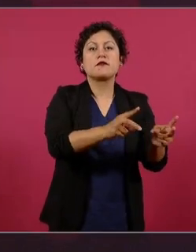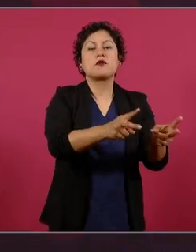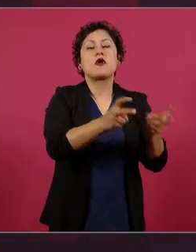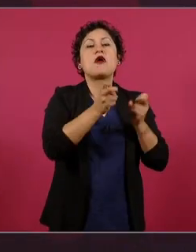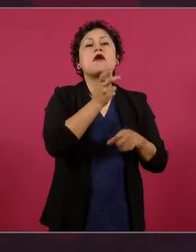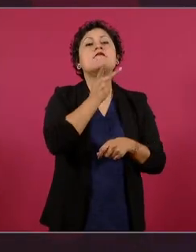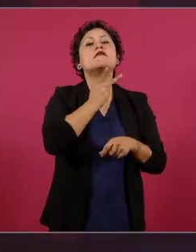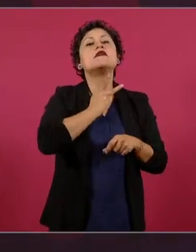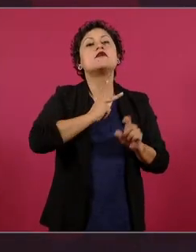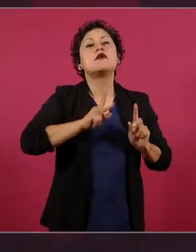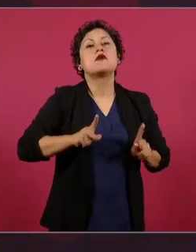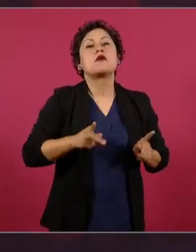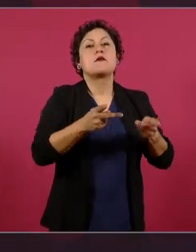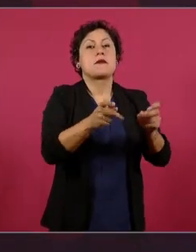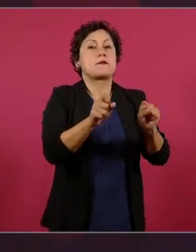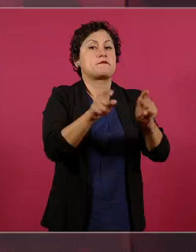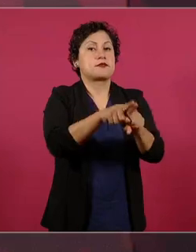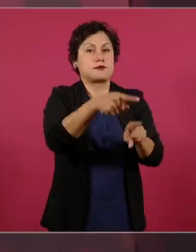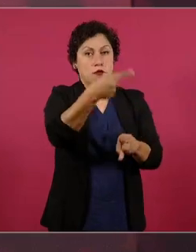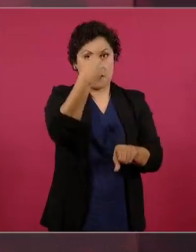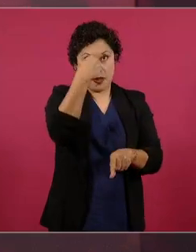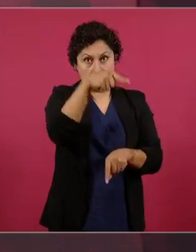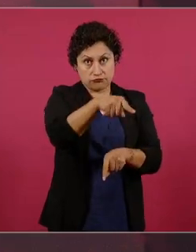a los transportistas.